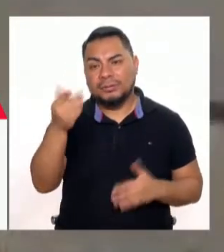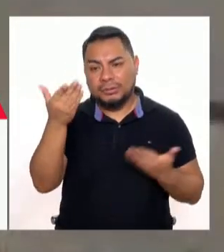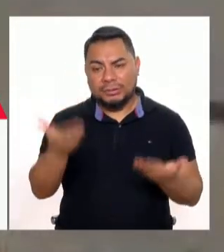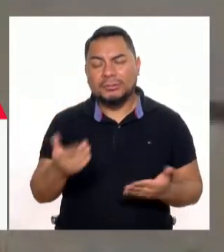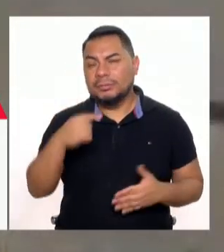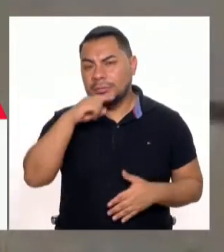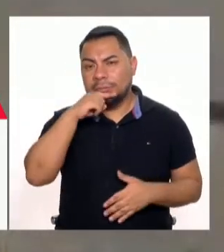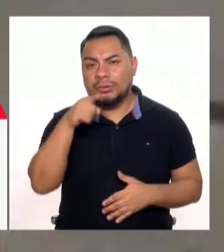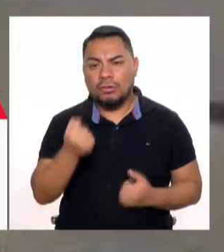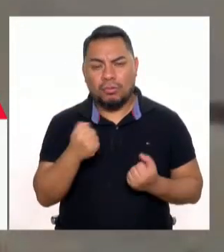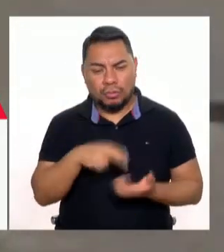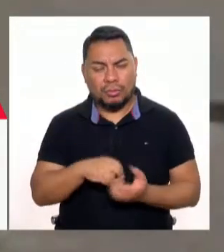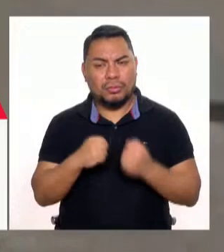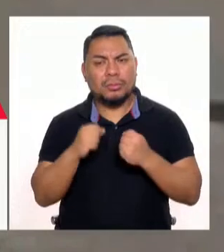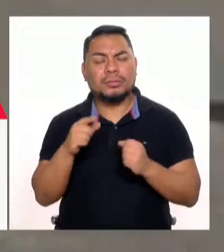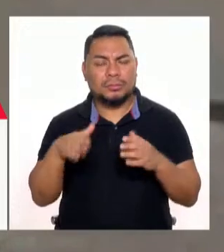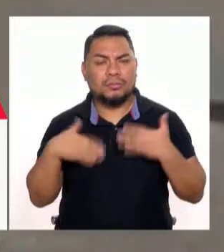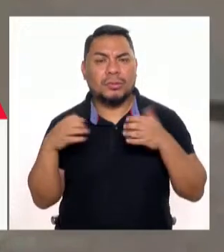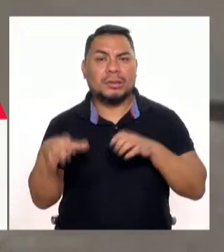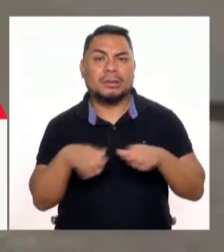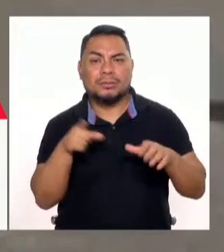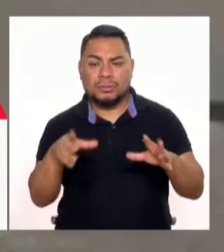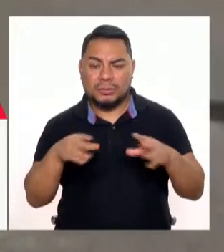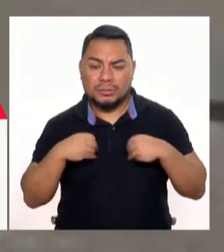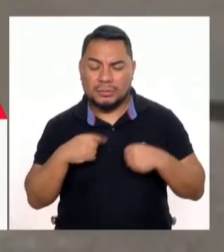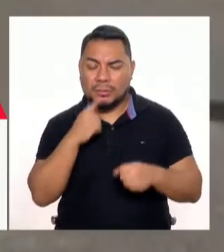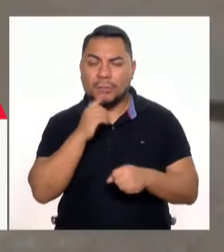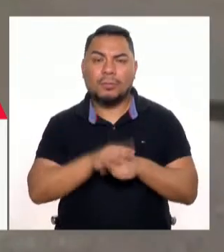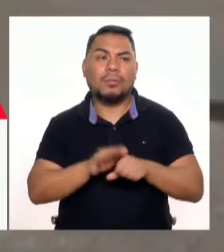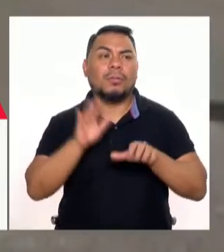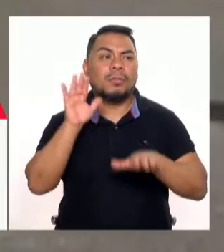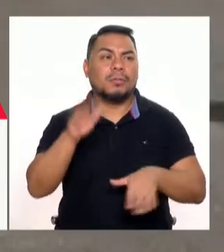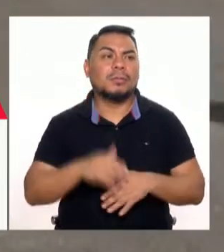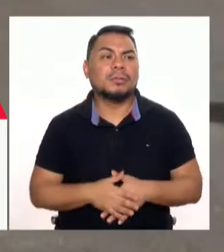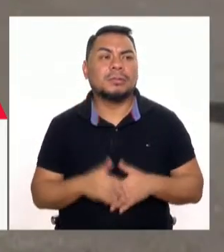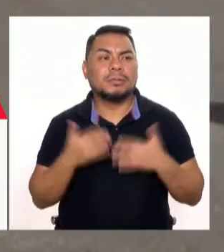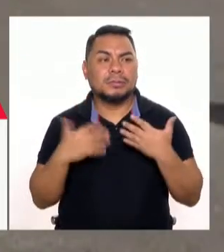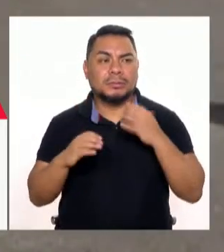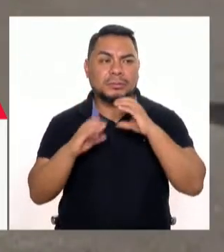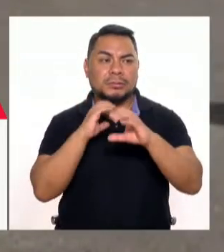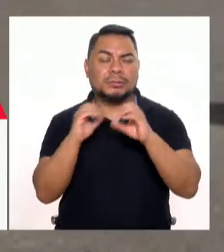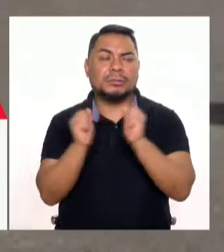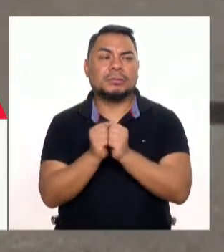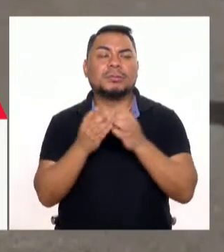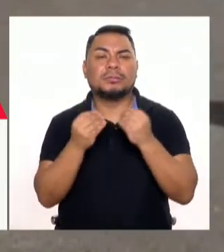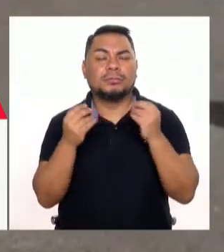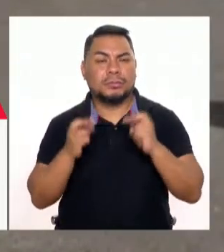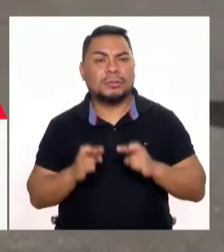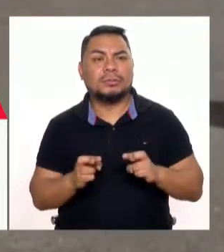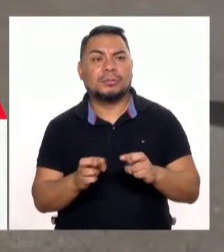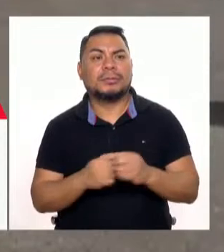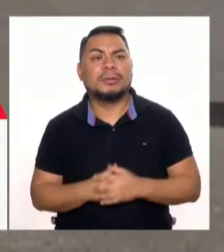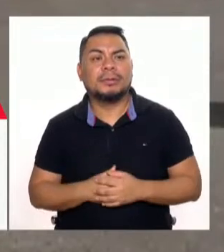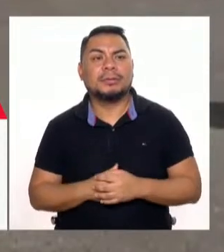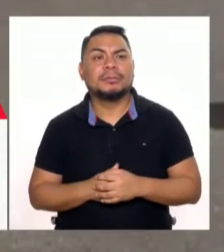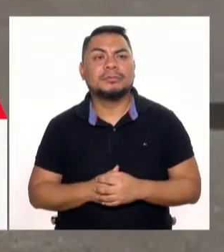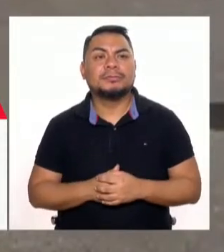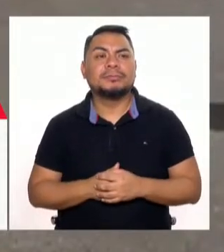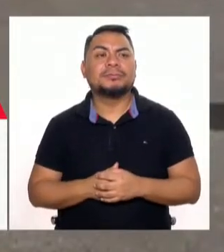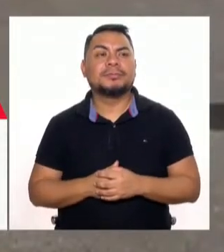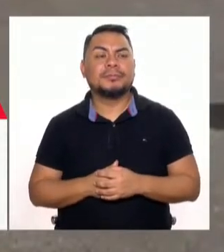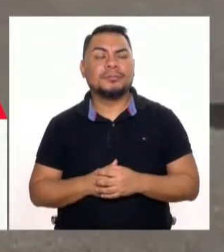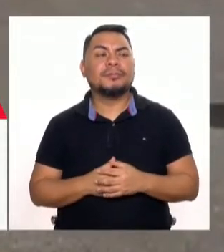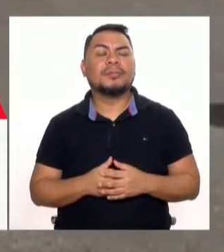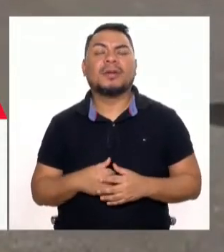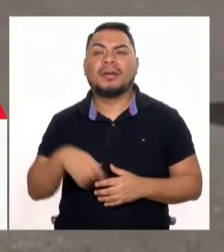muy valiente lo puede hacer ASUME ese compromiso hemos conversado muchas oportunidades y